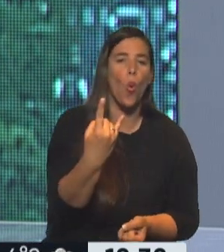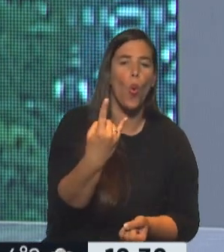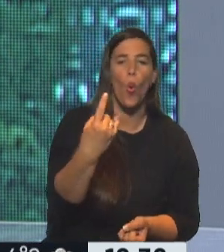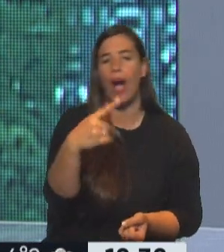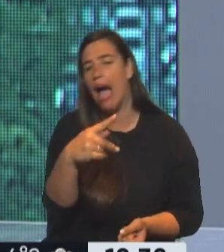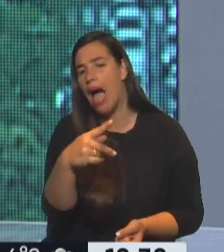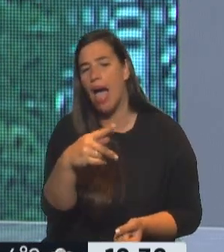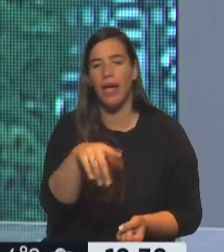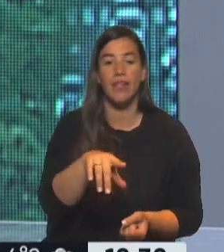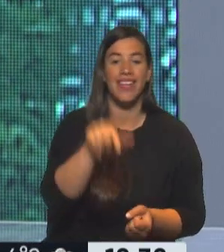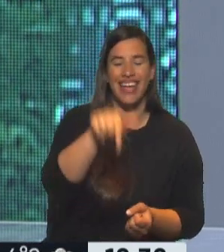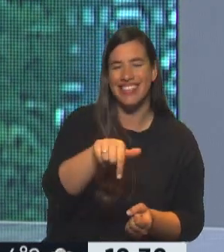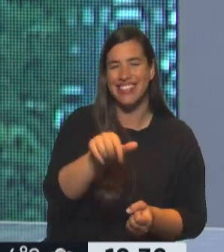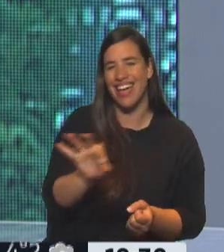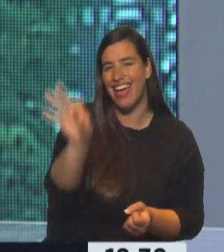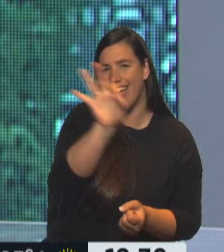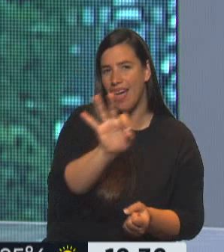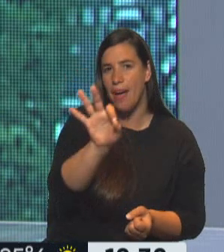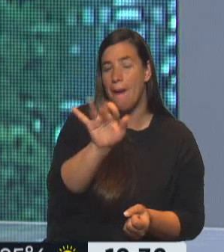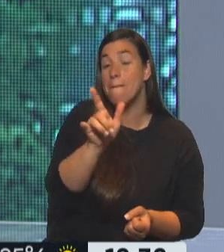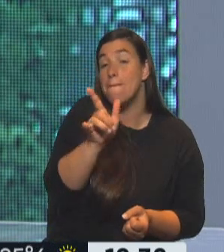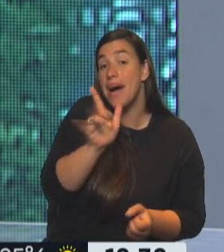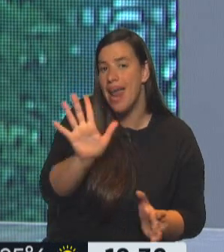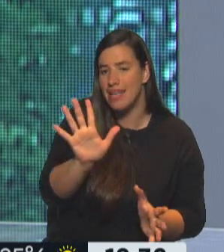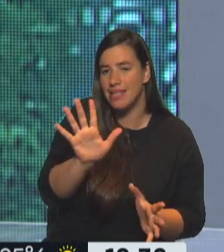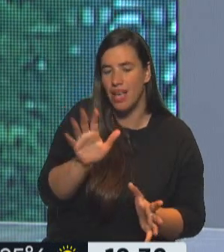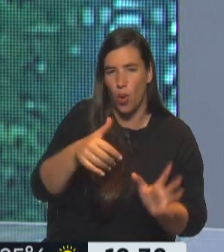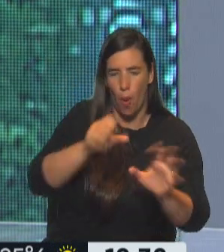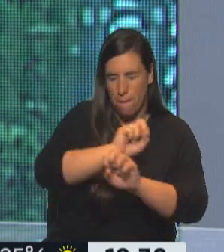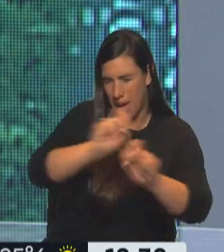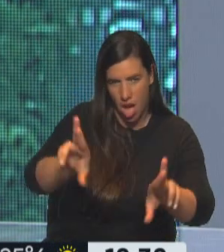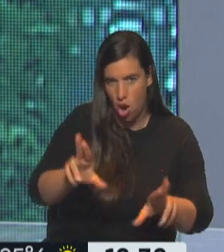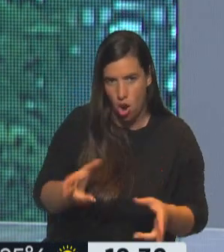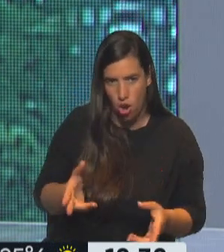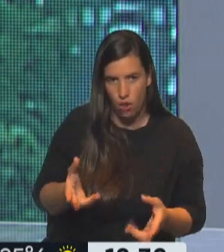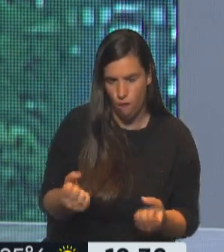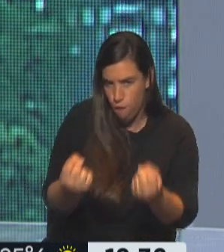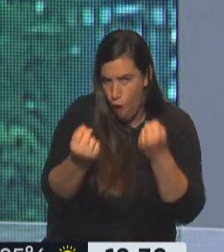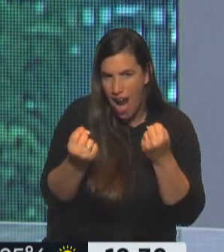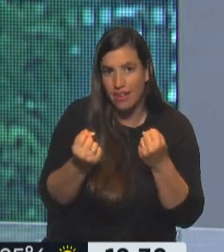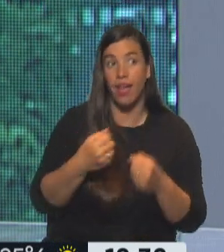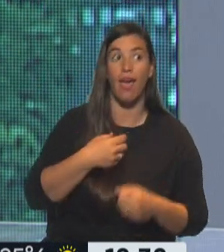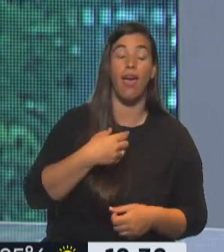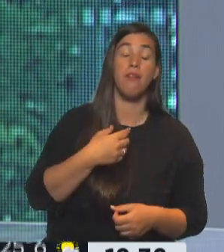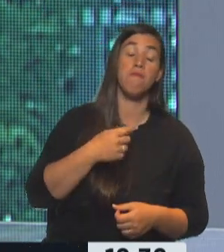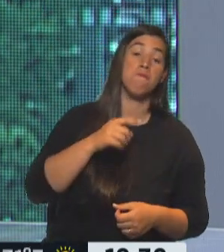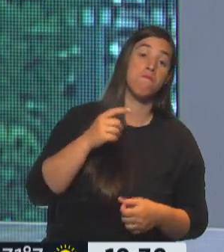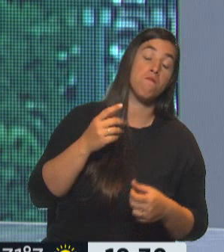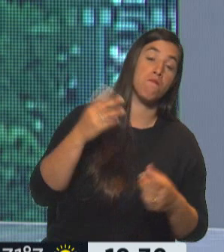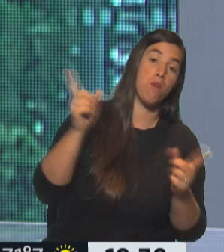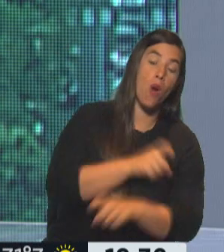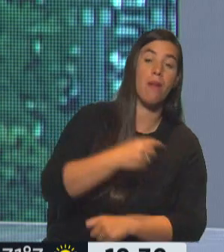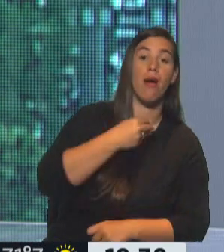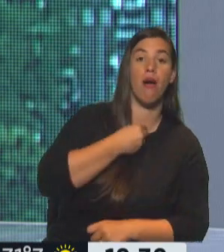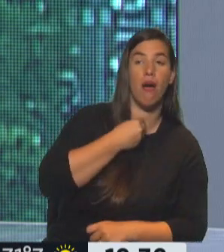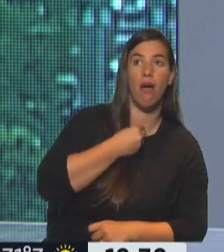Esa variedad parece más agresiva y pasa de ser a veces faringitis, a tomar los pulmones, neumonitis, a